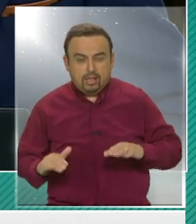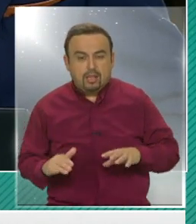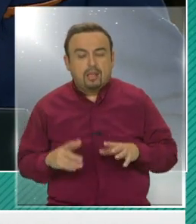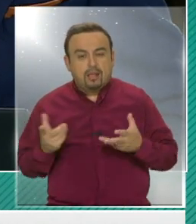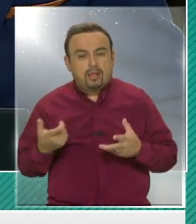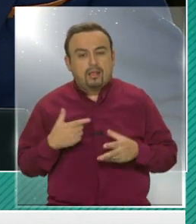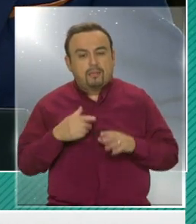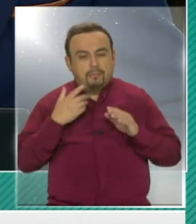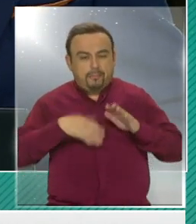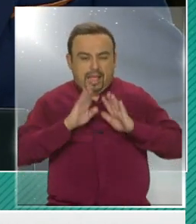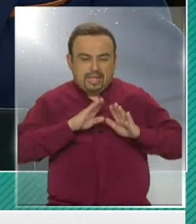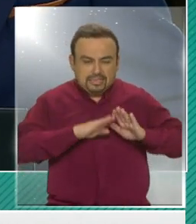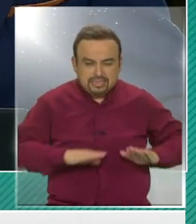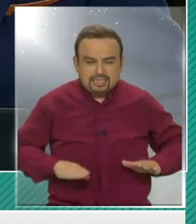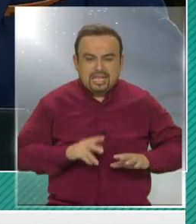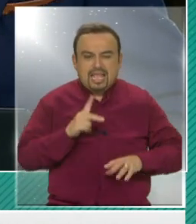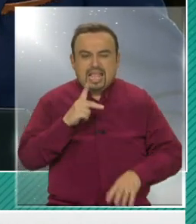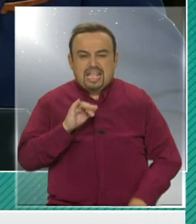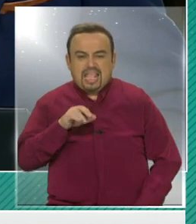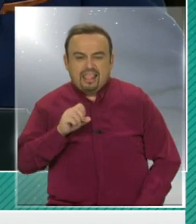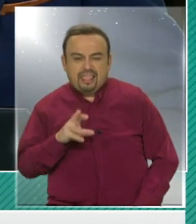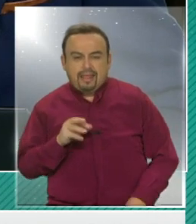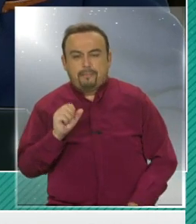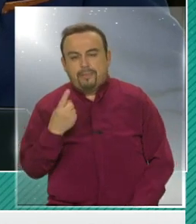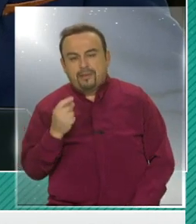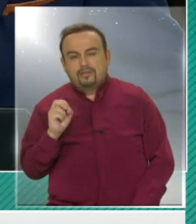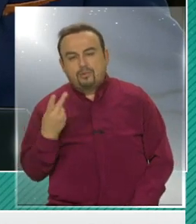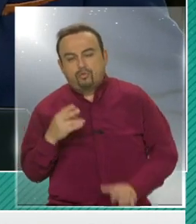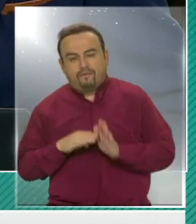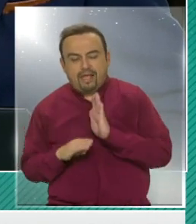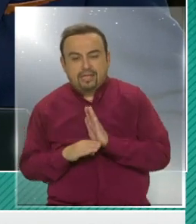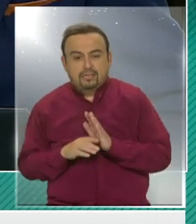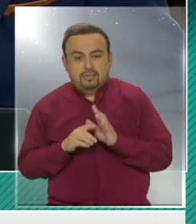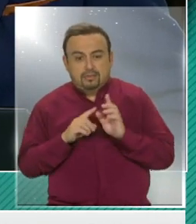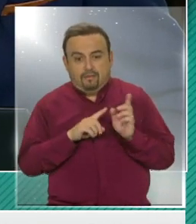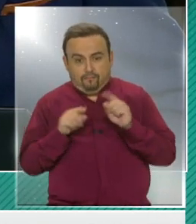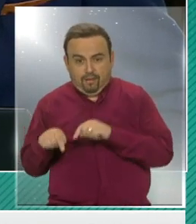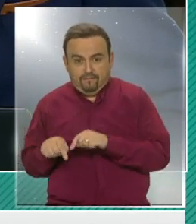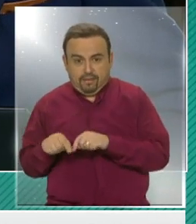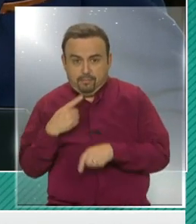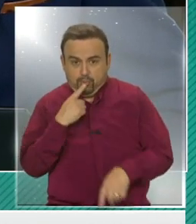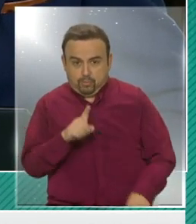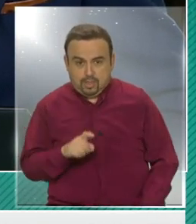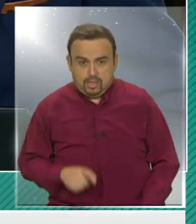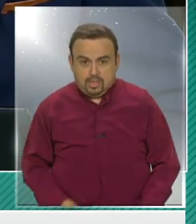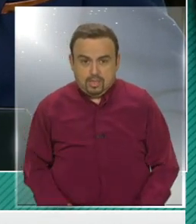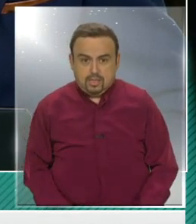sobre todo los más chicos de kinder primero segundo básico es que se haga